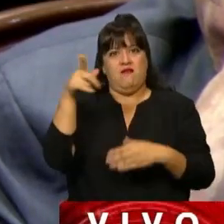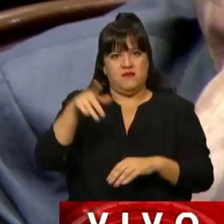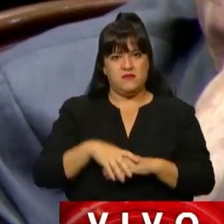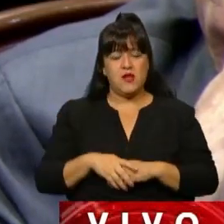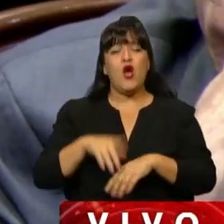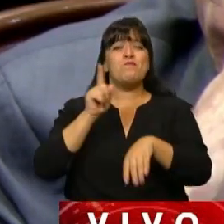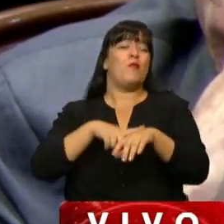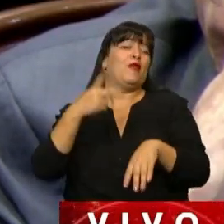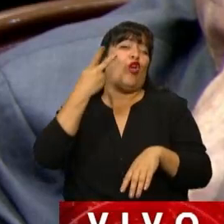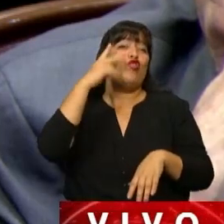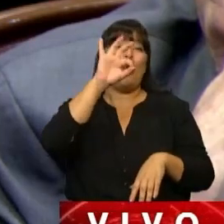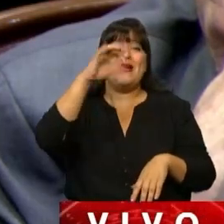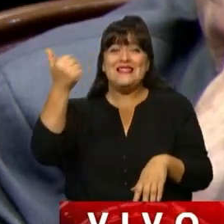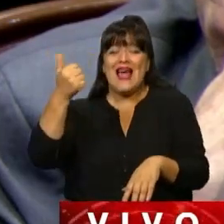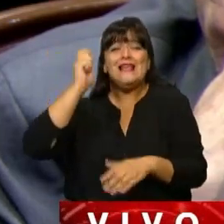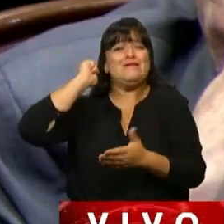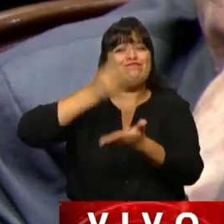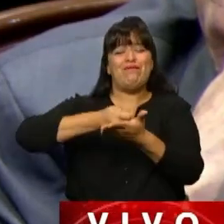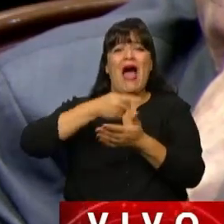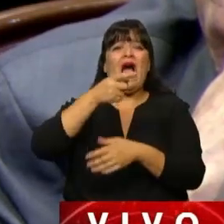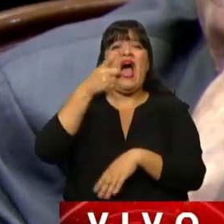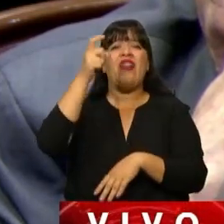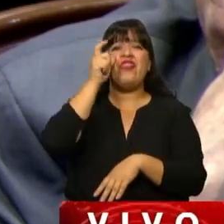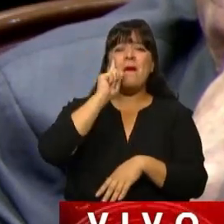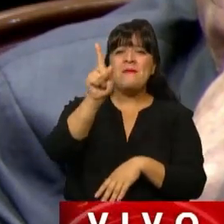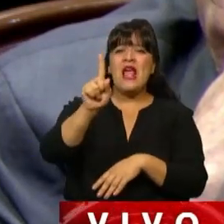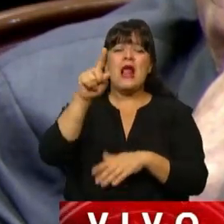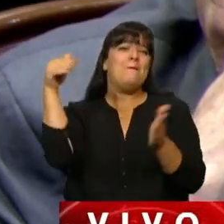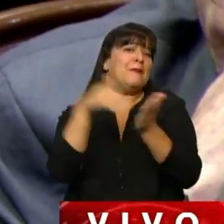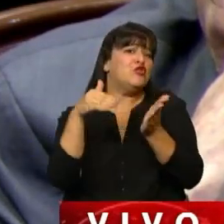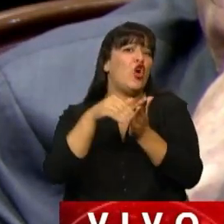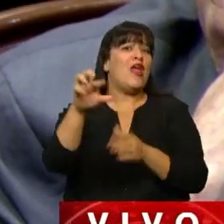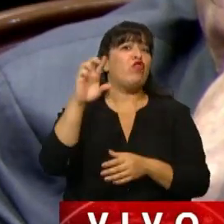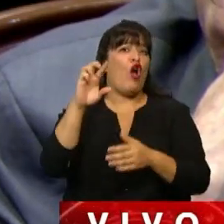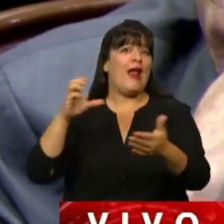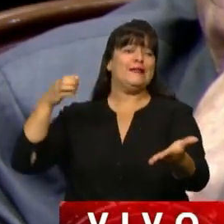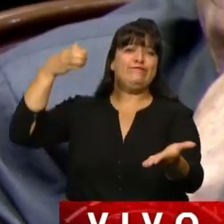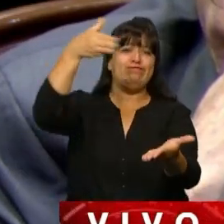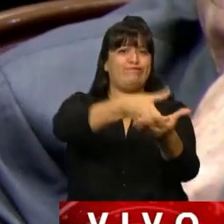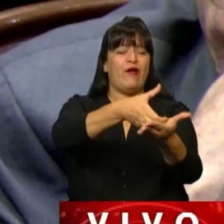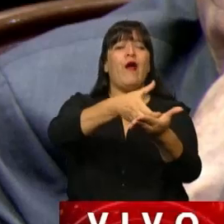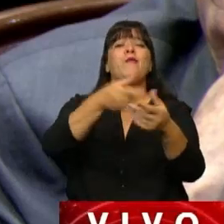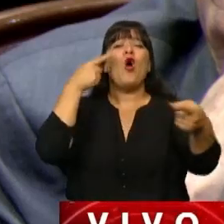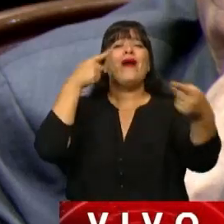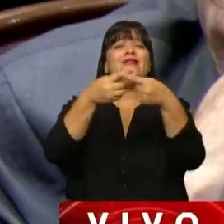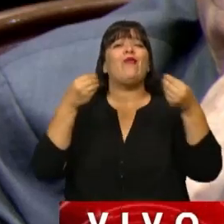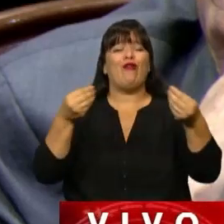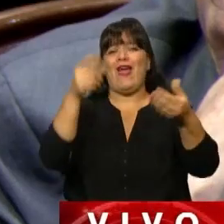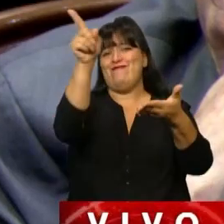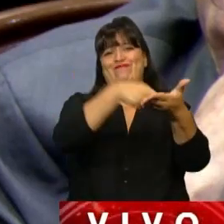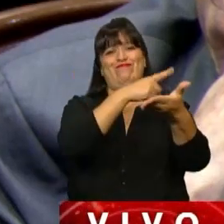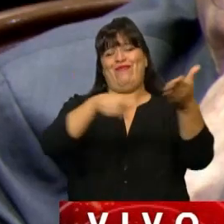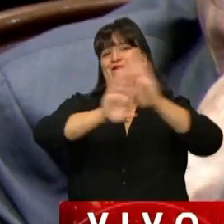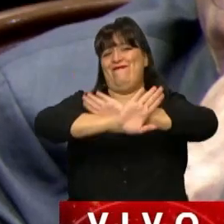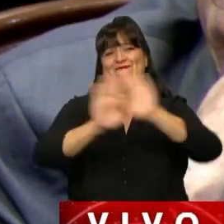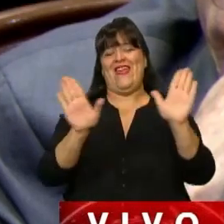del 2006 se pagaron alrededor de 10.000 millones de dólares para cancelar totalmente la